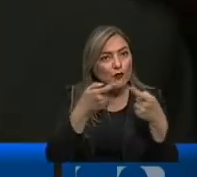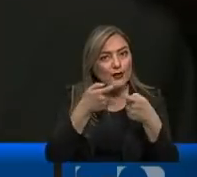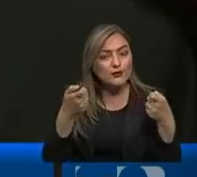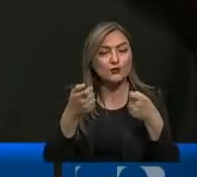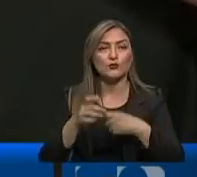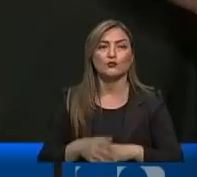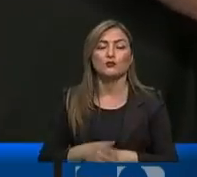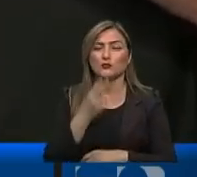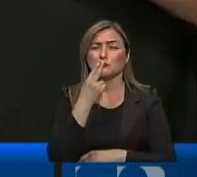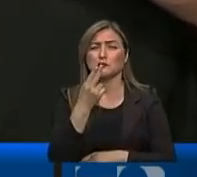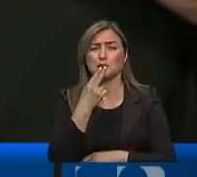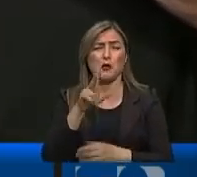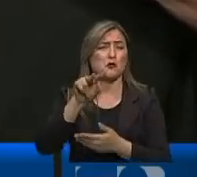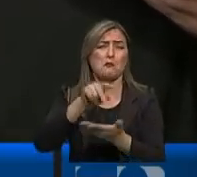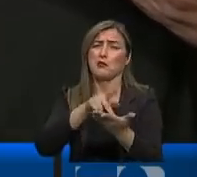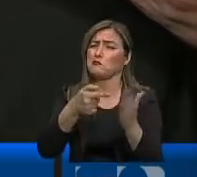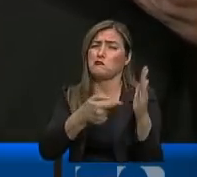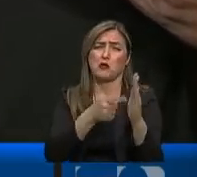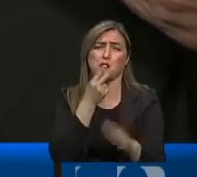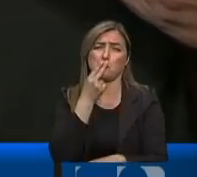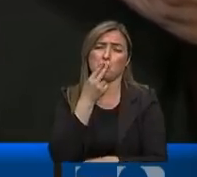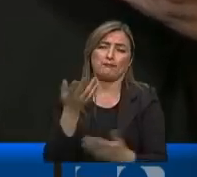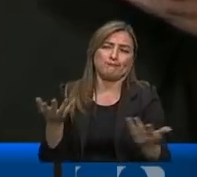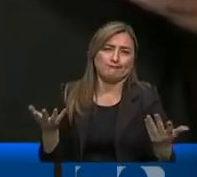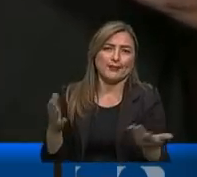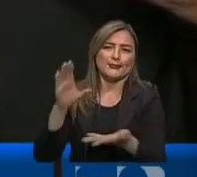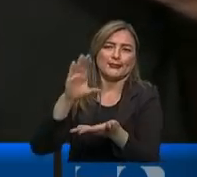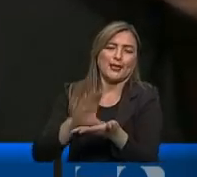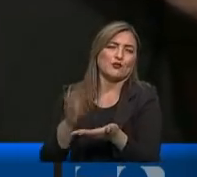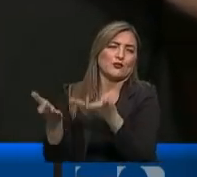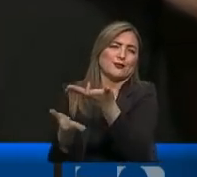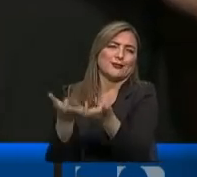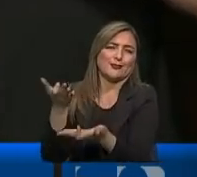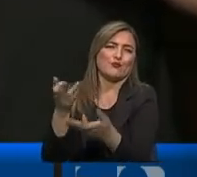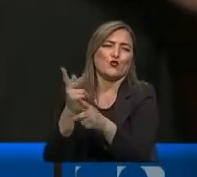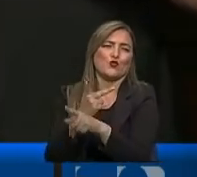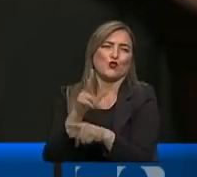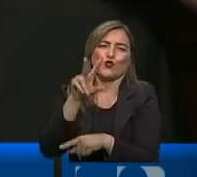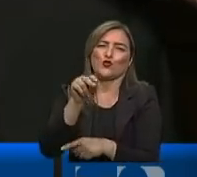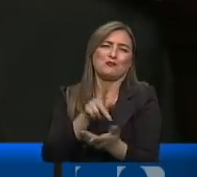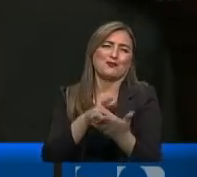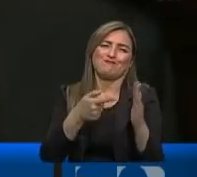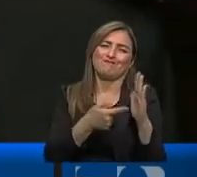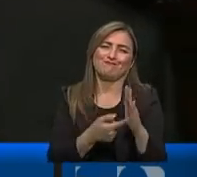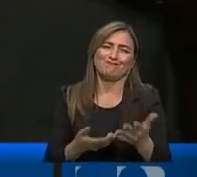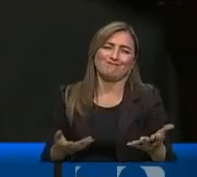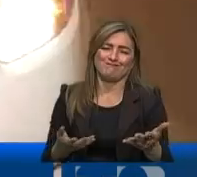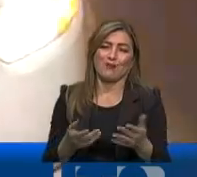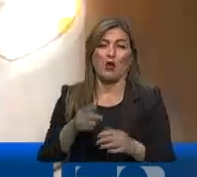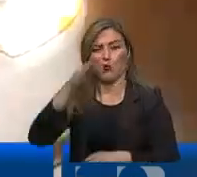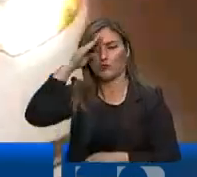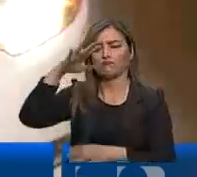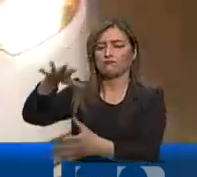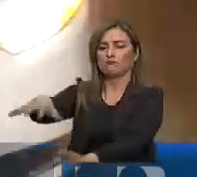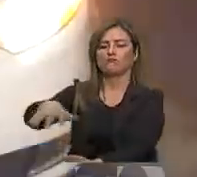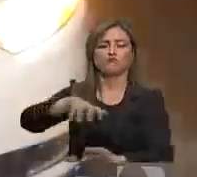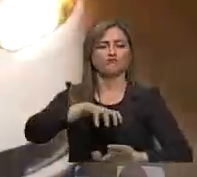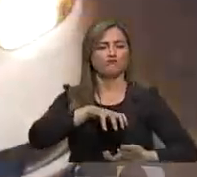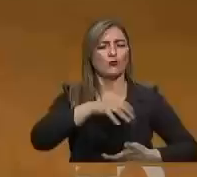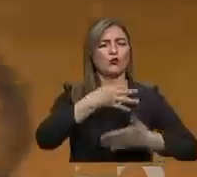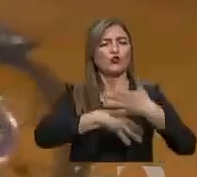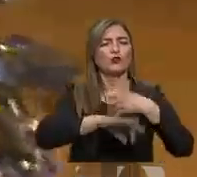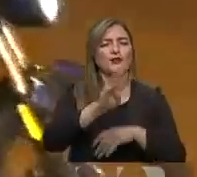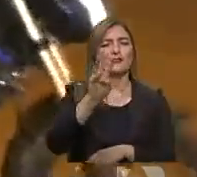también tabacos de contrabando, en ciertos abastos también productos de contrabando que han sido retenidos. En total,